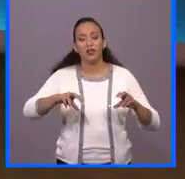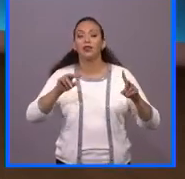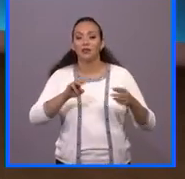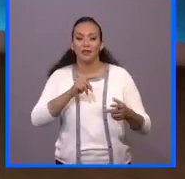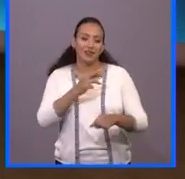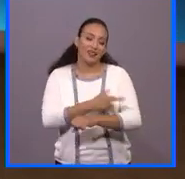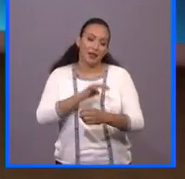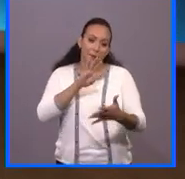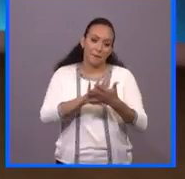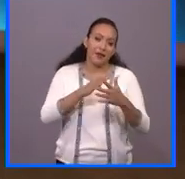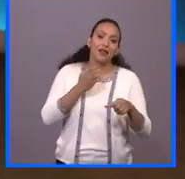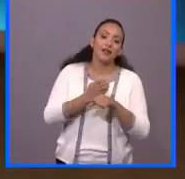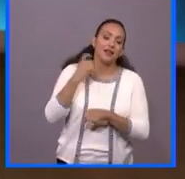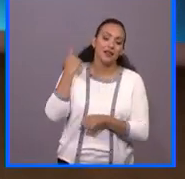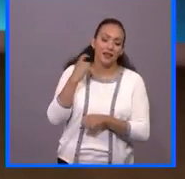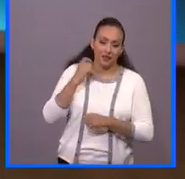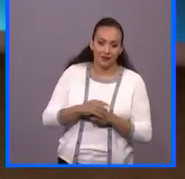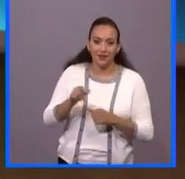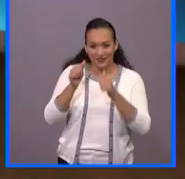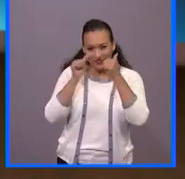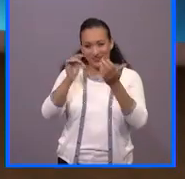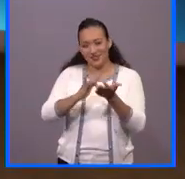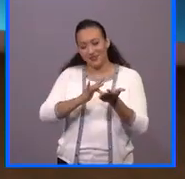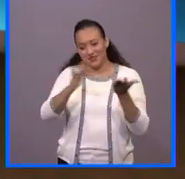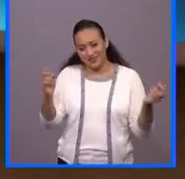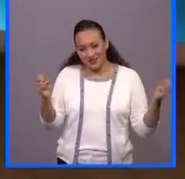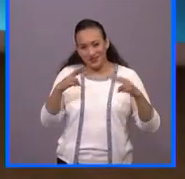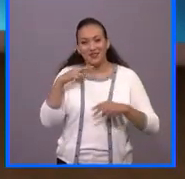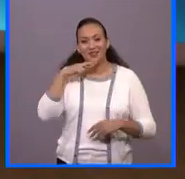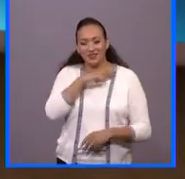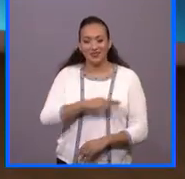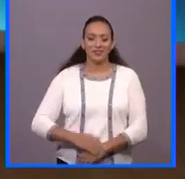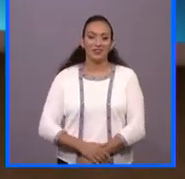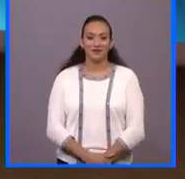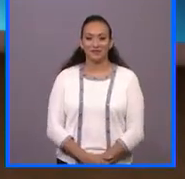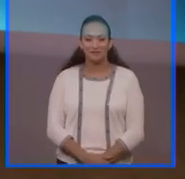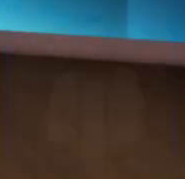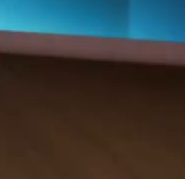Penal del Estado de Querétaro. Muchas gracias, nos vemos en la próxima. Pásela muy bien.